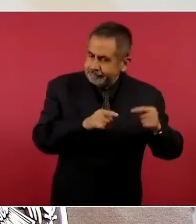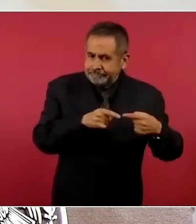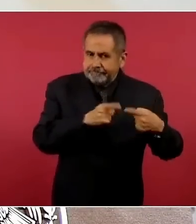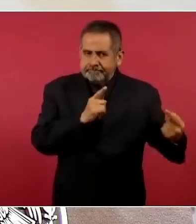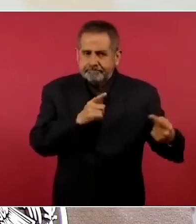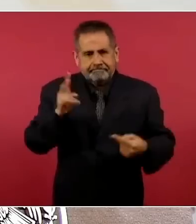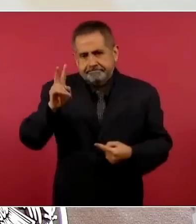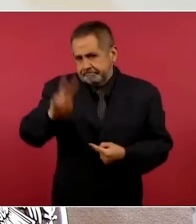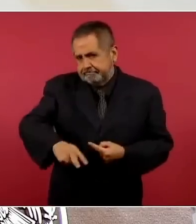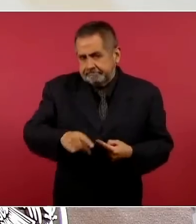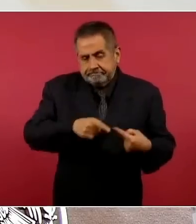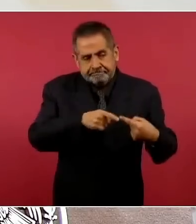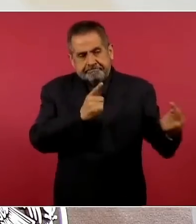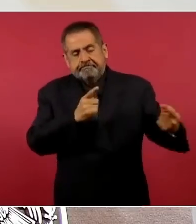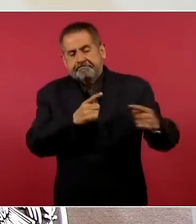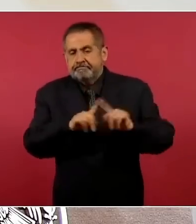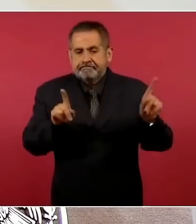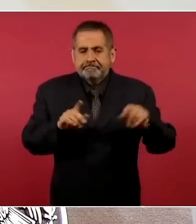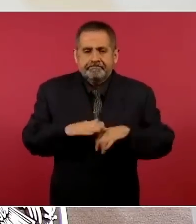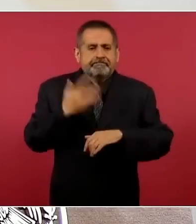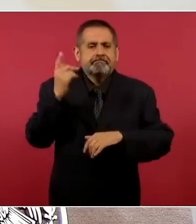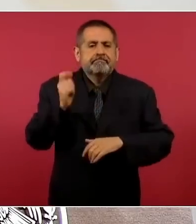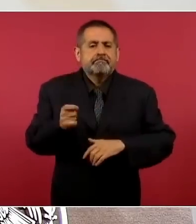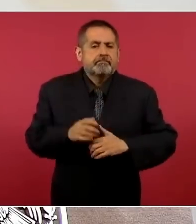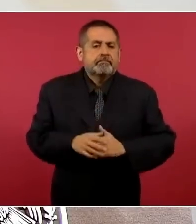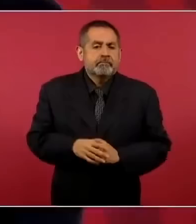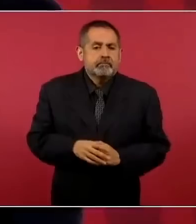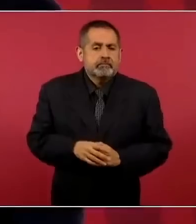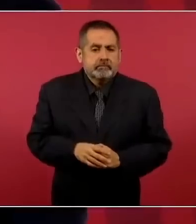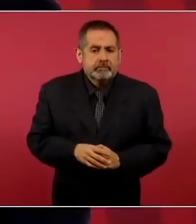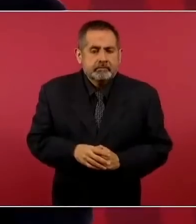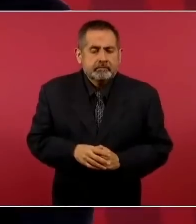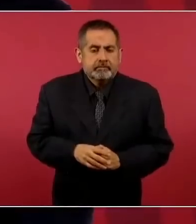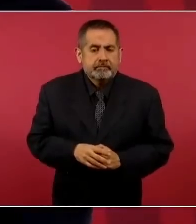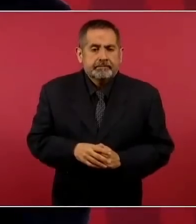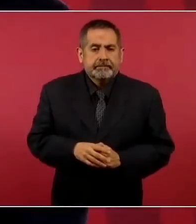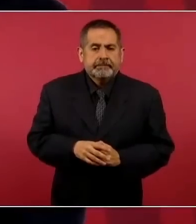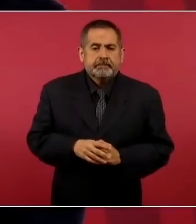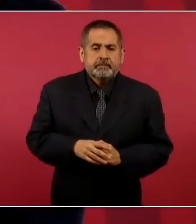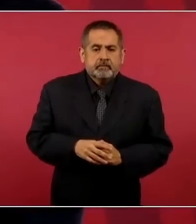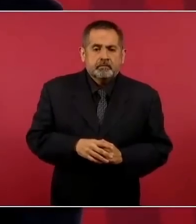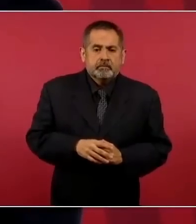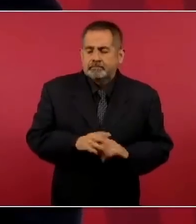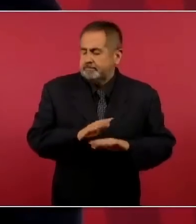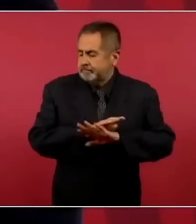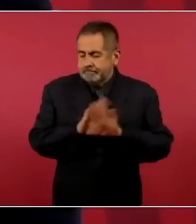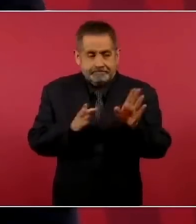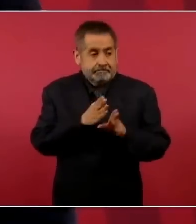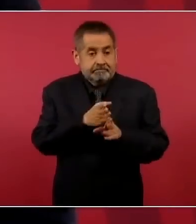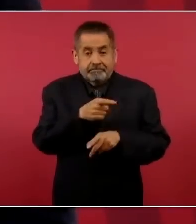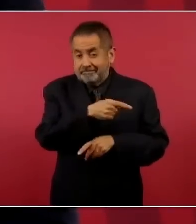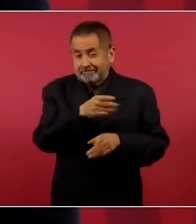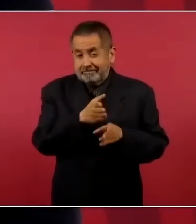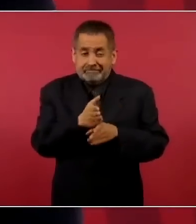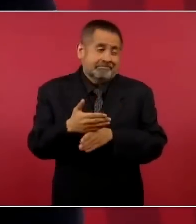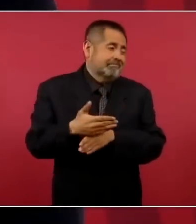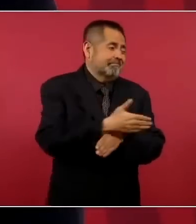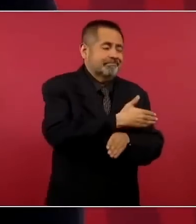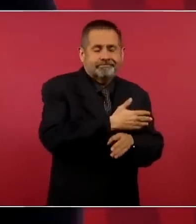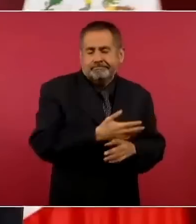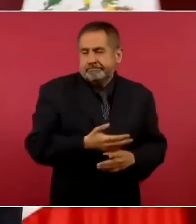esa es la verdad. Y ya donde se la dio por completo